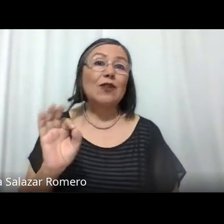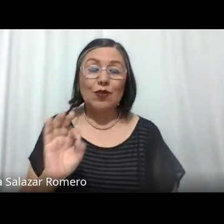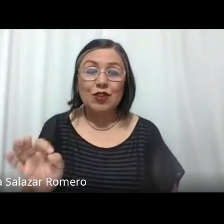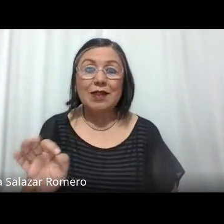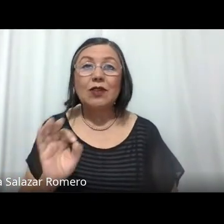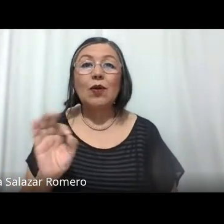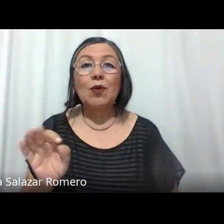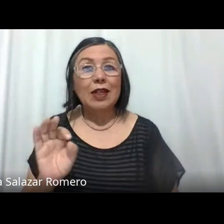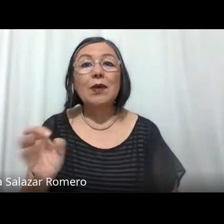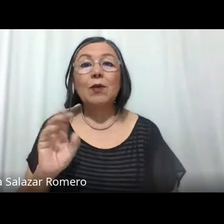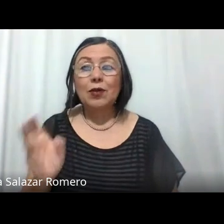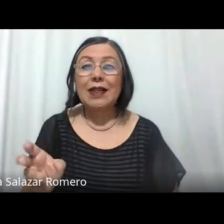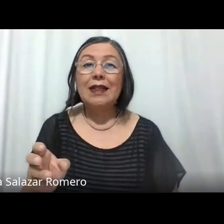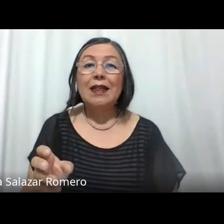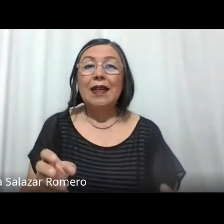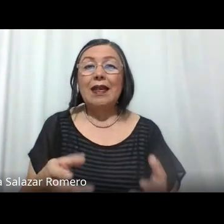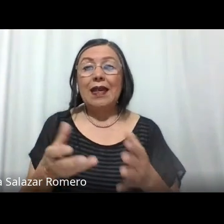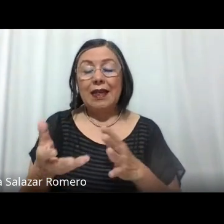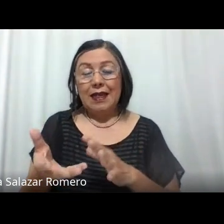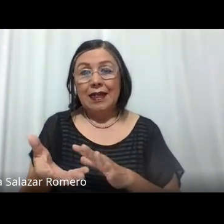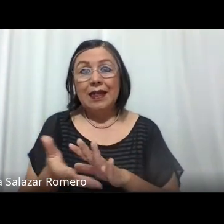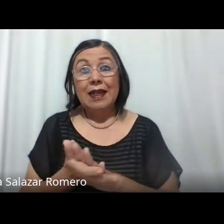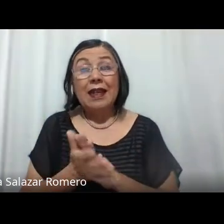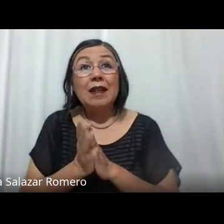ese reconocimiento como lengua como tal.